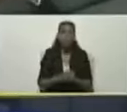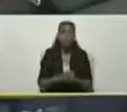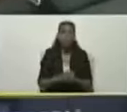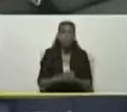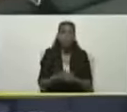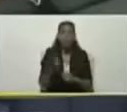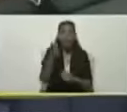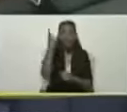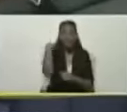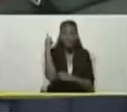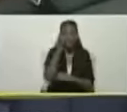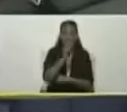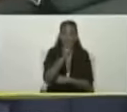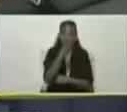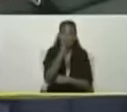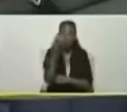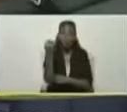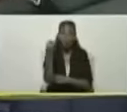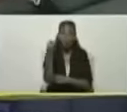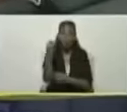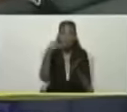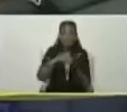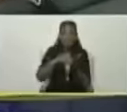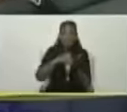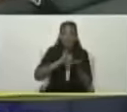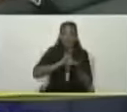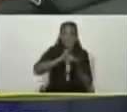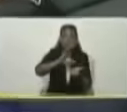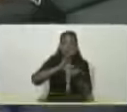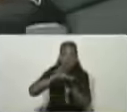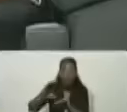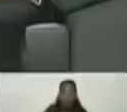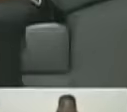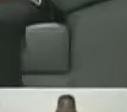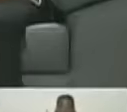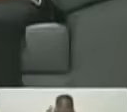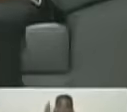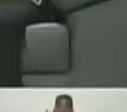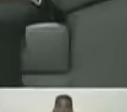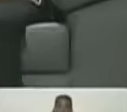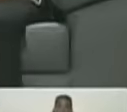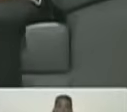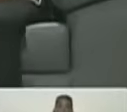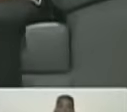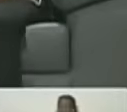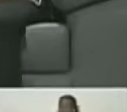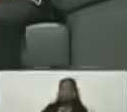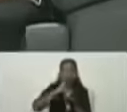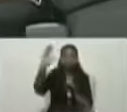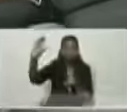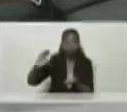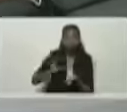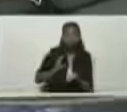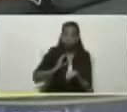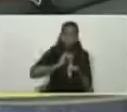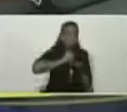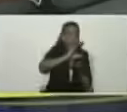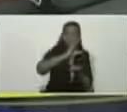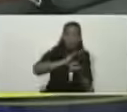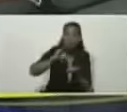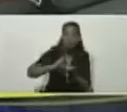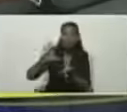el mes pasado dimos 40 mil financiamientos, pariendo platica, pero toda la plata que paro la